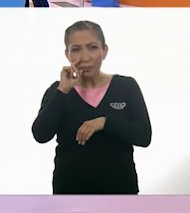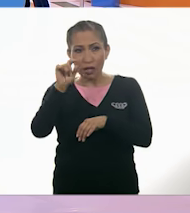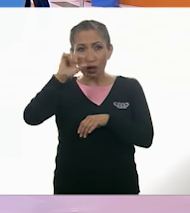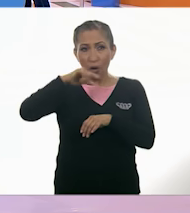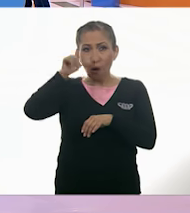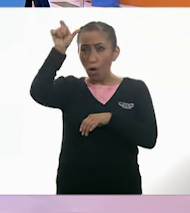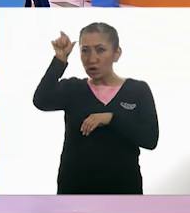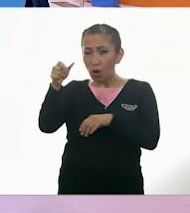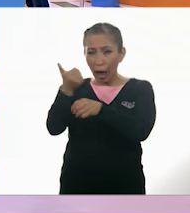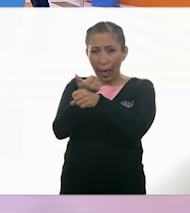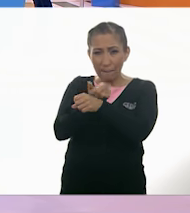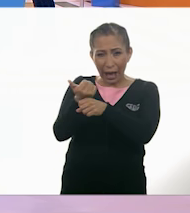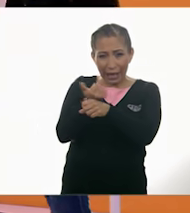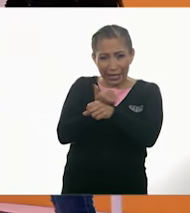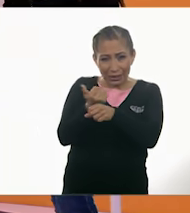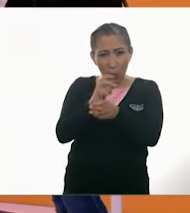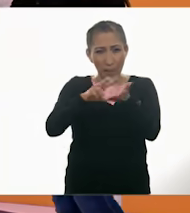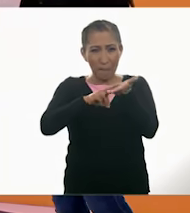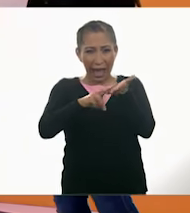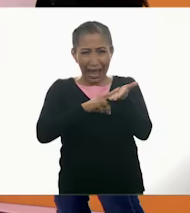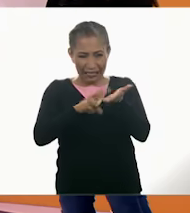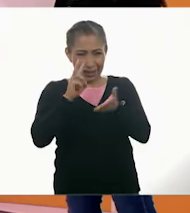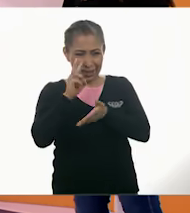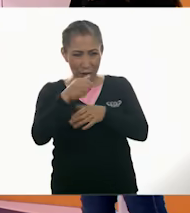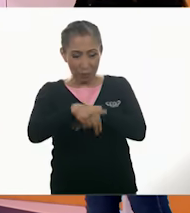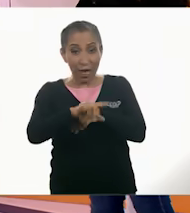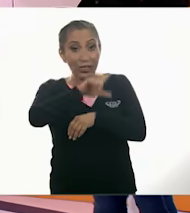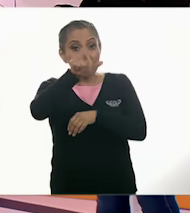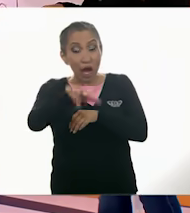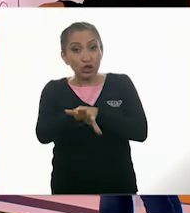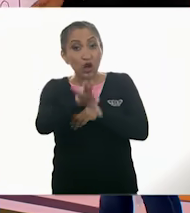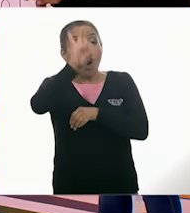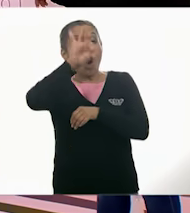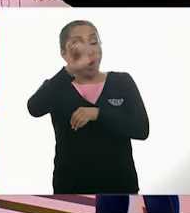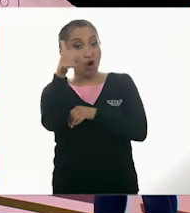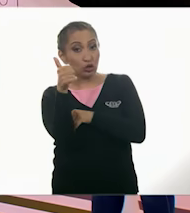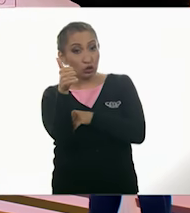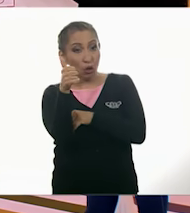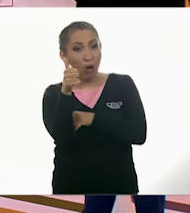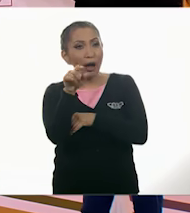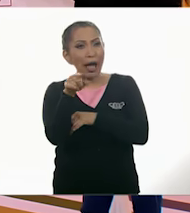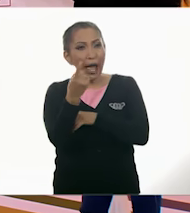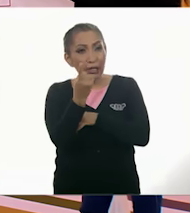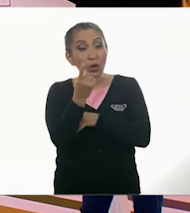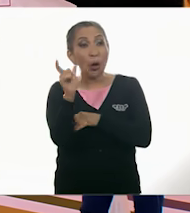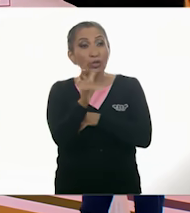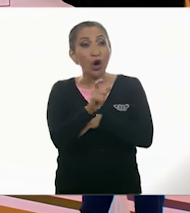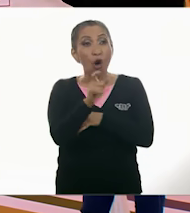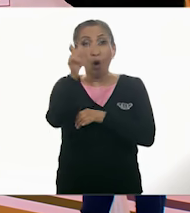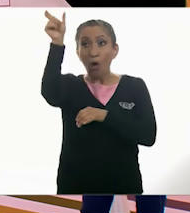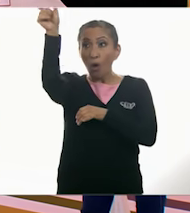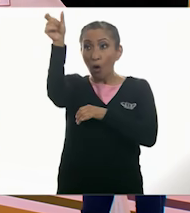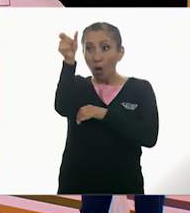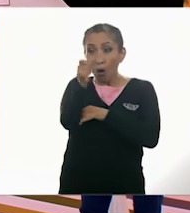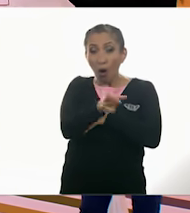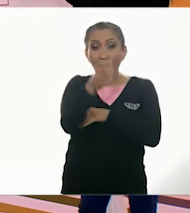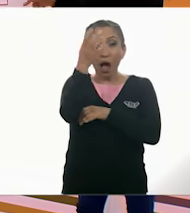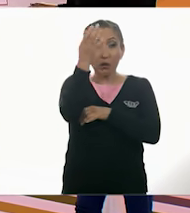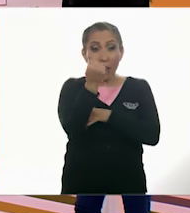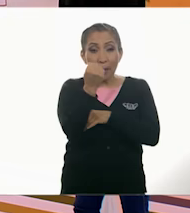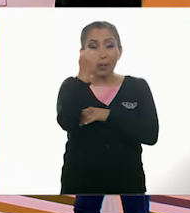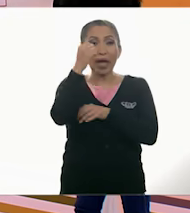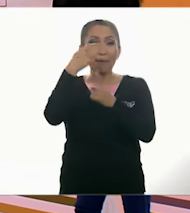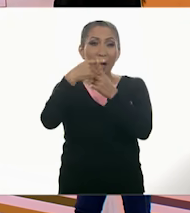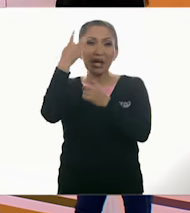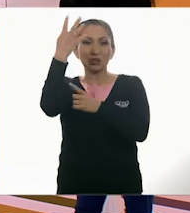números amarillos y los números verdes. Y luego encontramos otra más, que era cuando iban en diagonal, que eran de 9 en 9. Muy